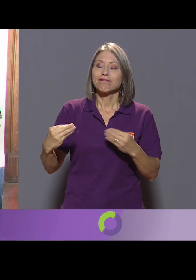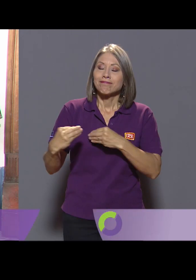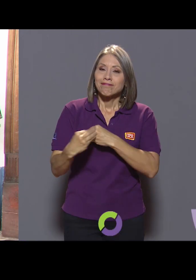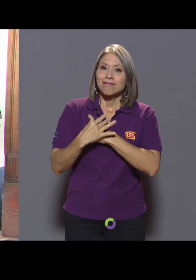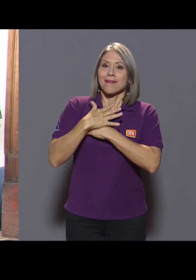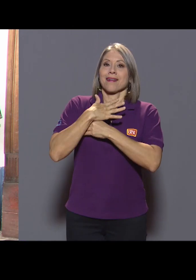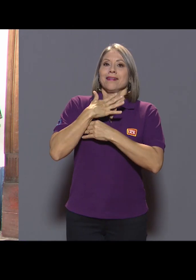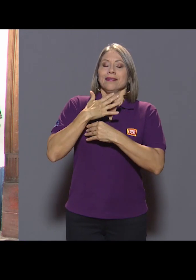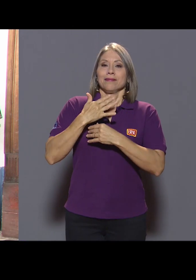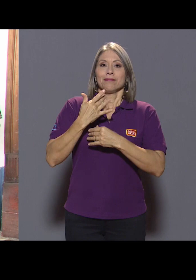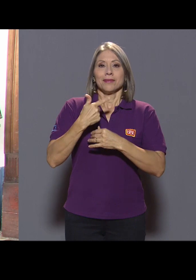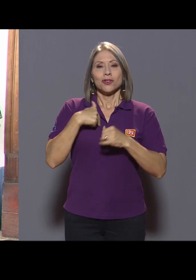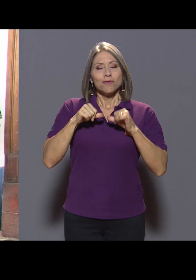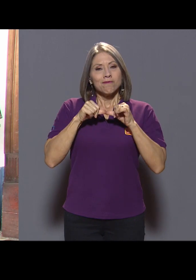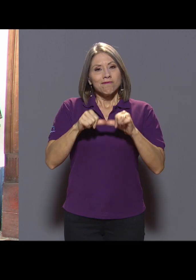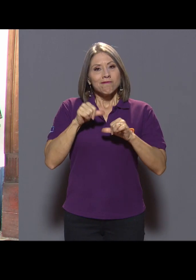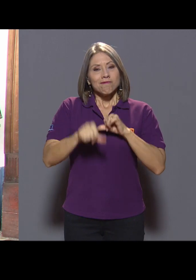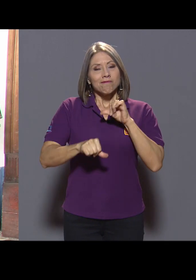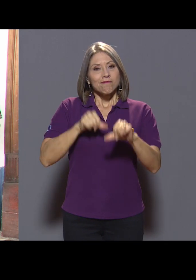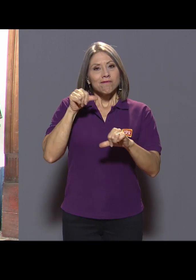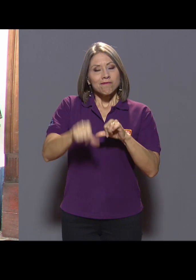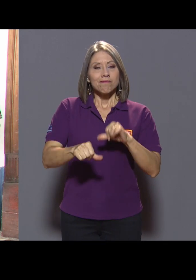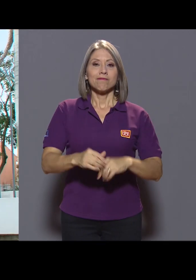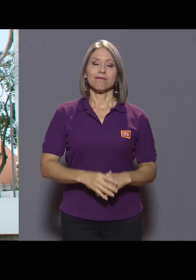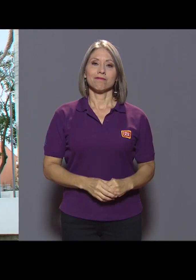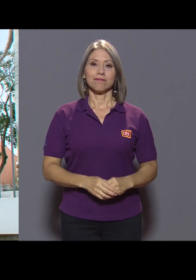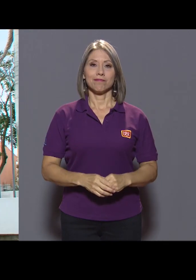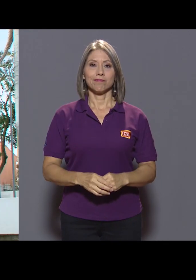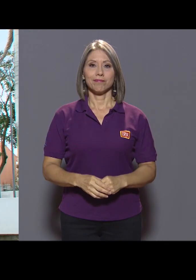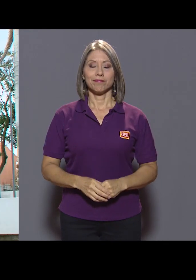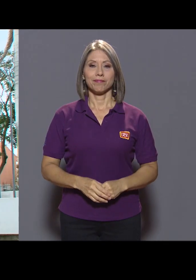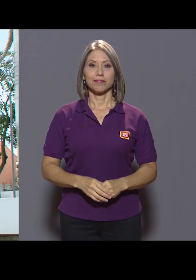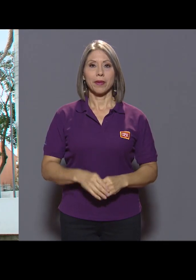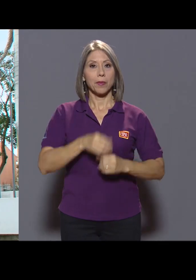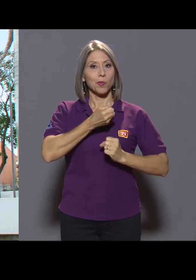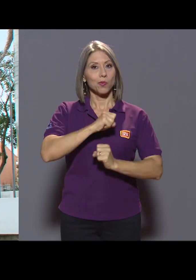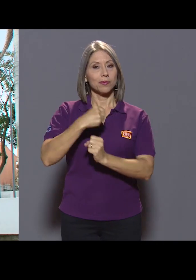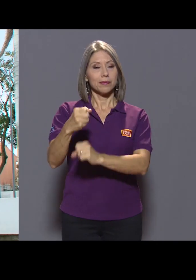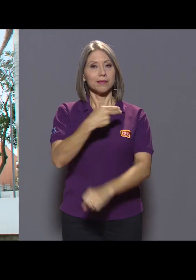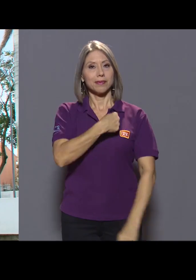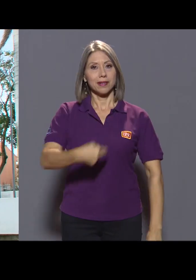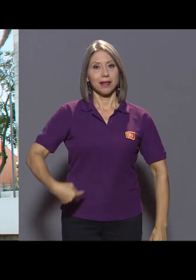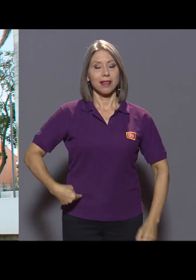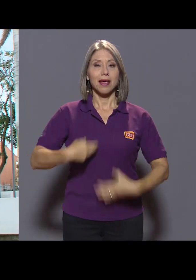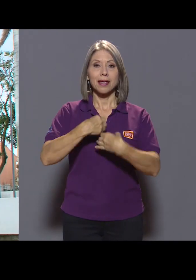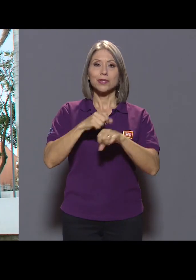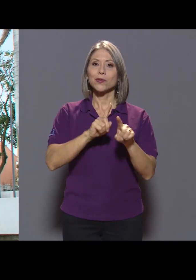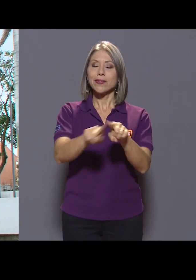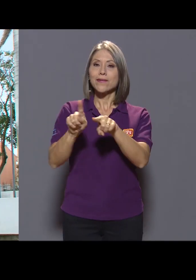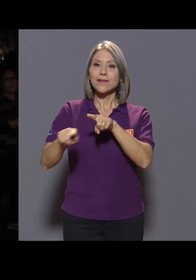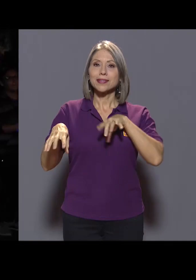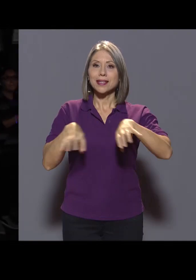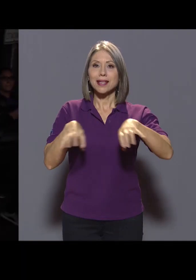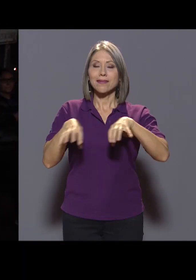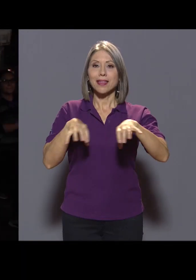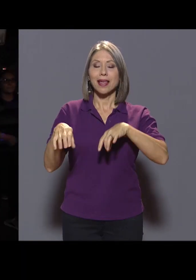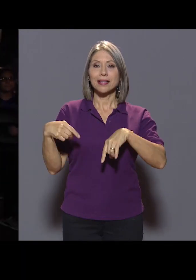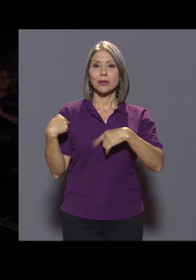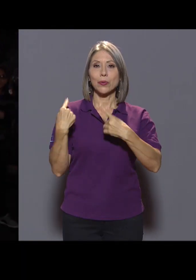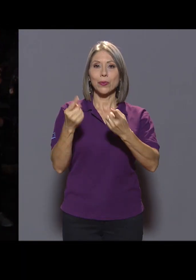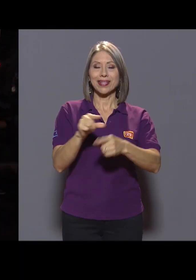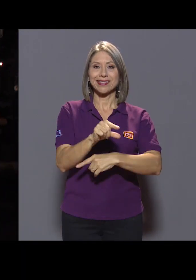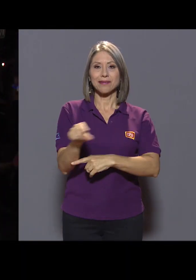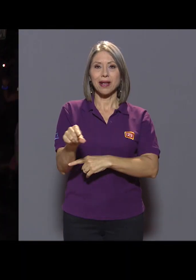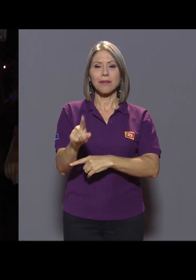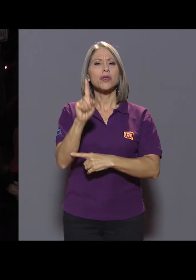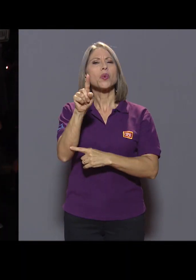inspiran para seguir forzándome. La Municipalidad de Heredia realizó diversas actividades durante